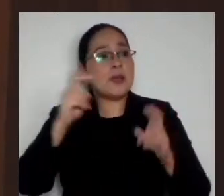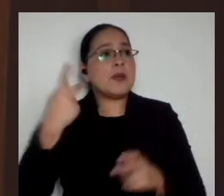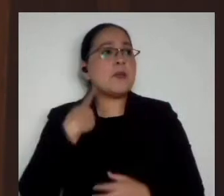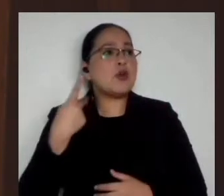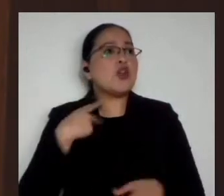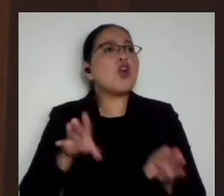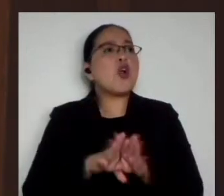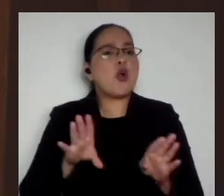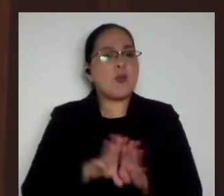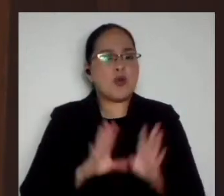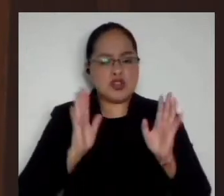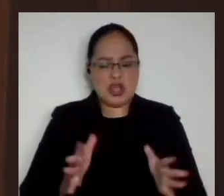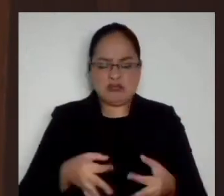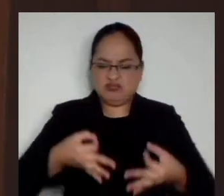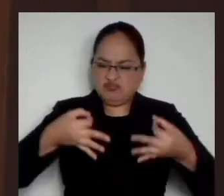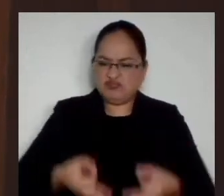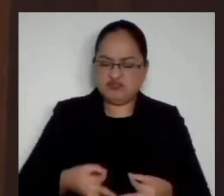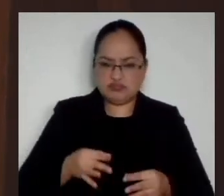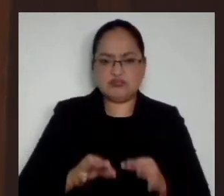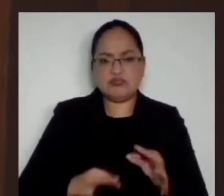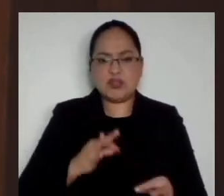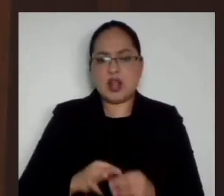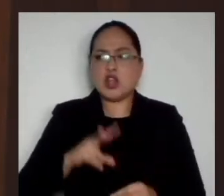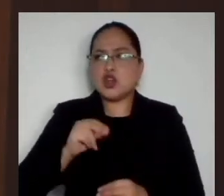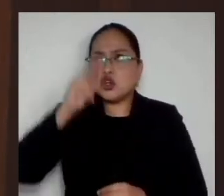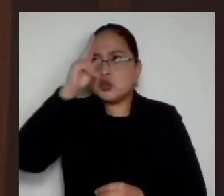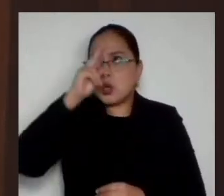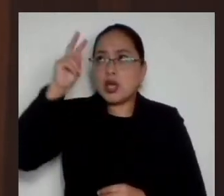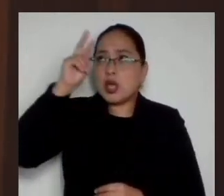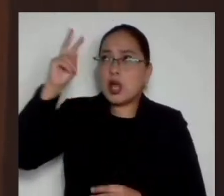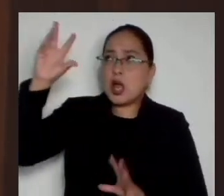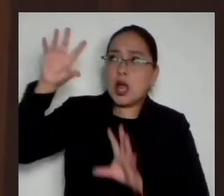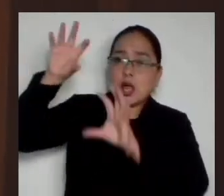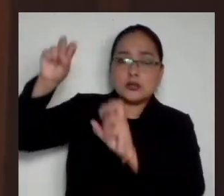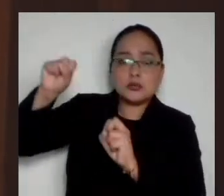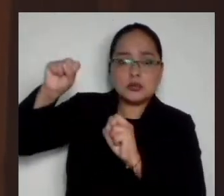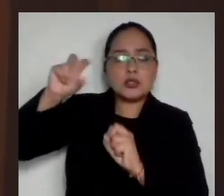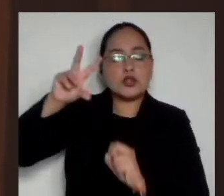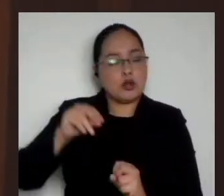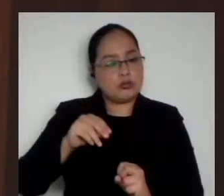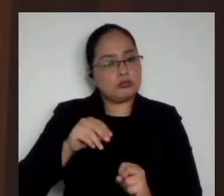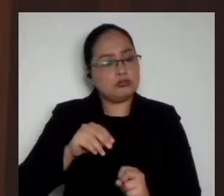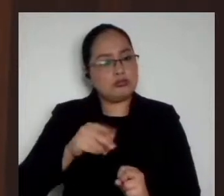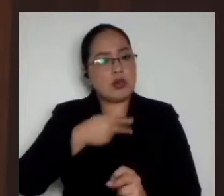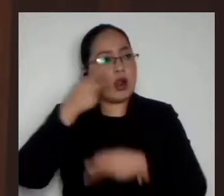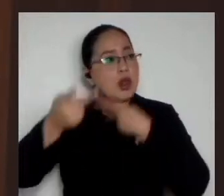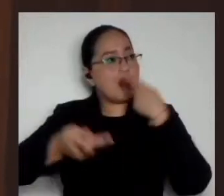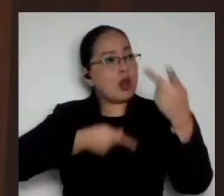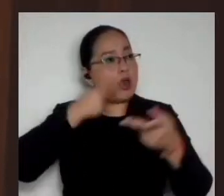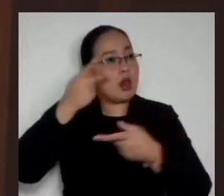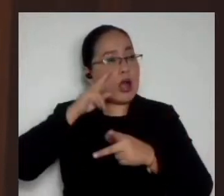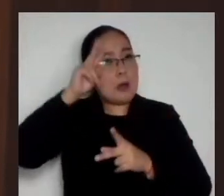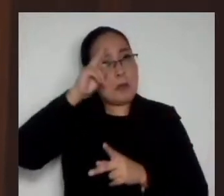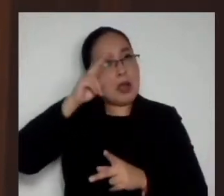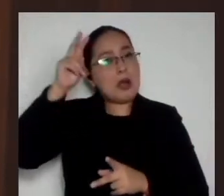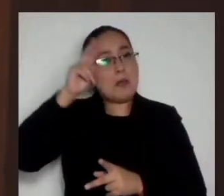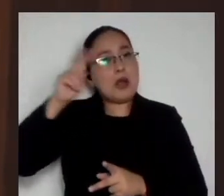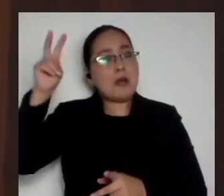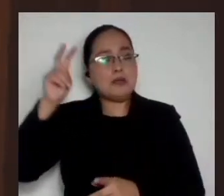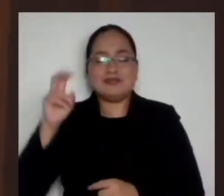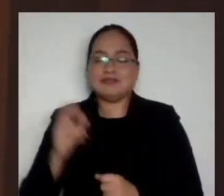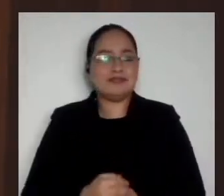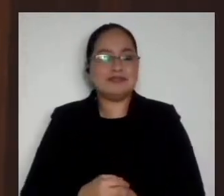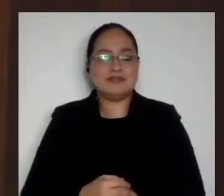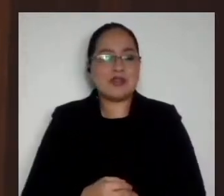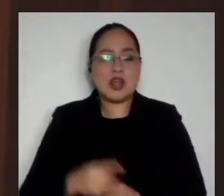concreto, no sobre lo abstracto. Lo abstracto es el discurso. Y si nosotros no damos resultados, aunque